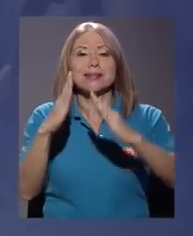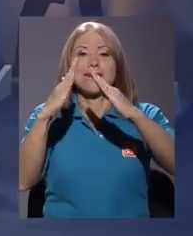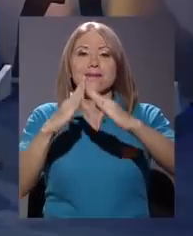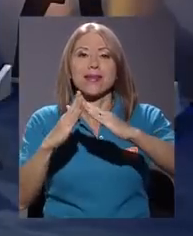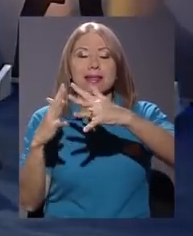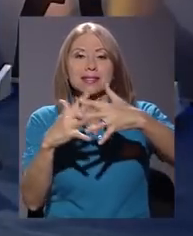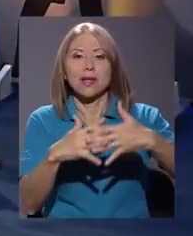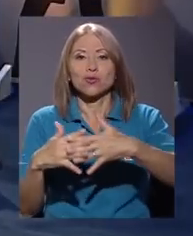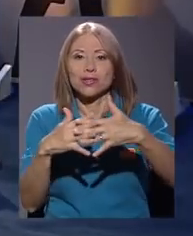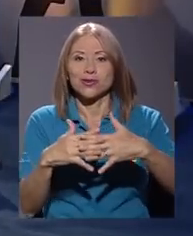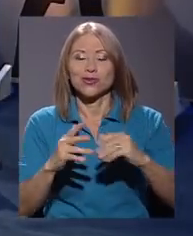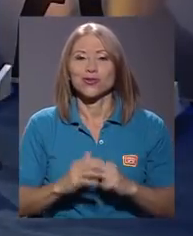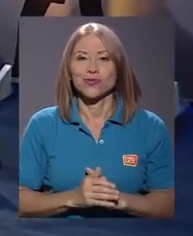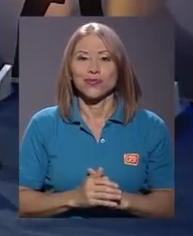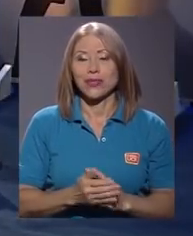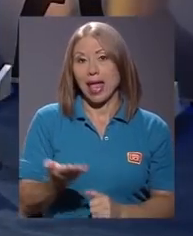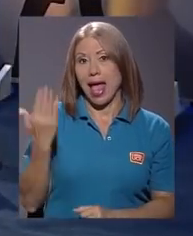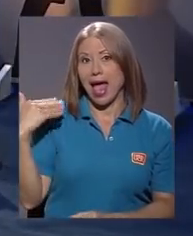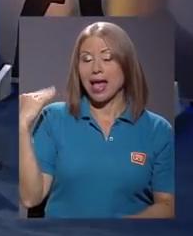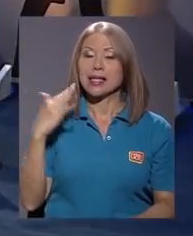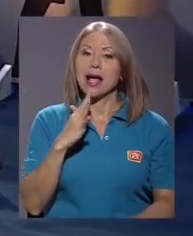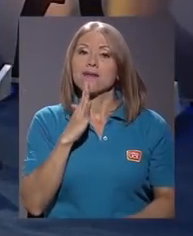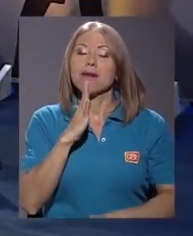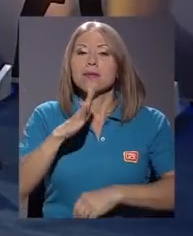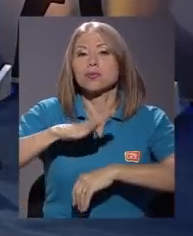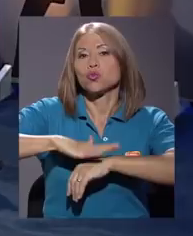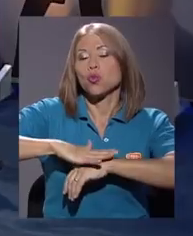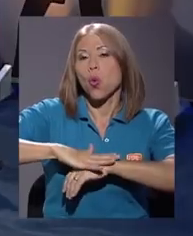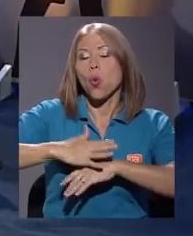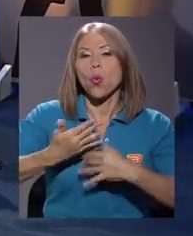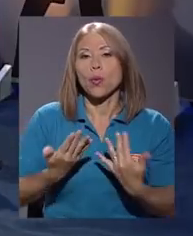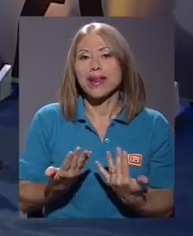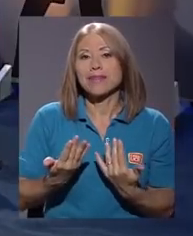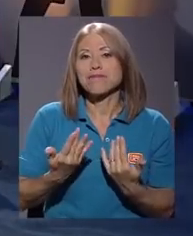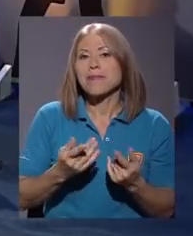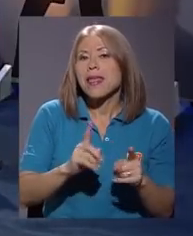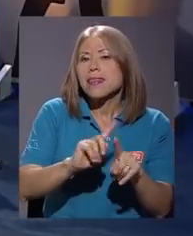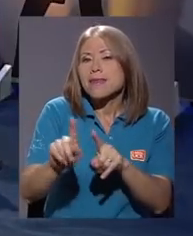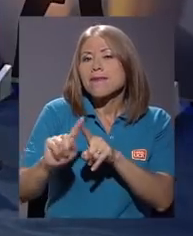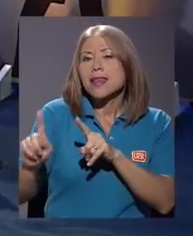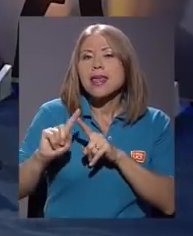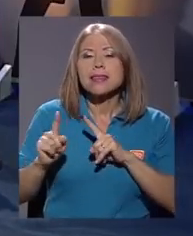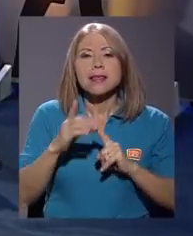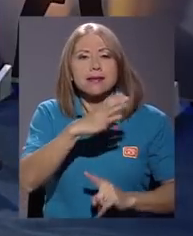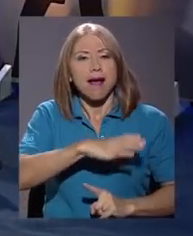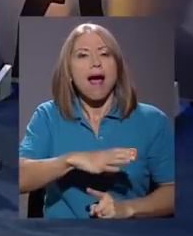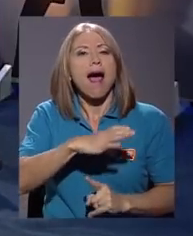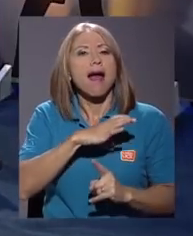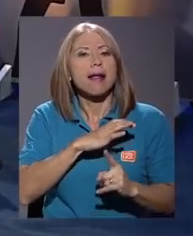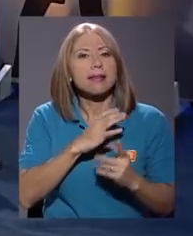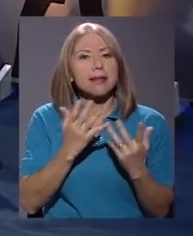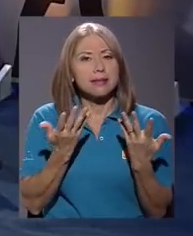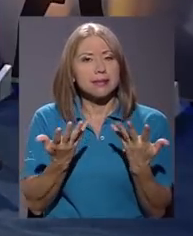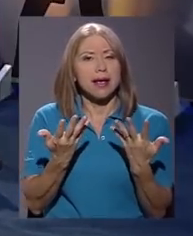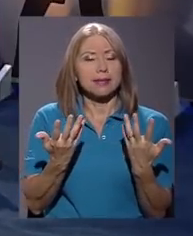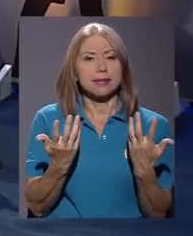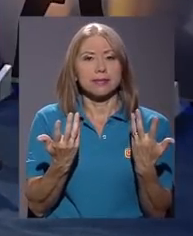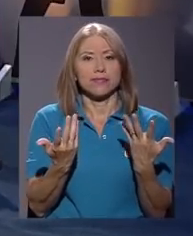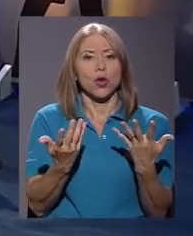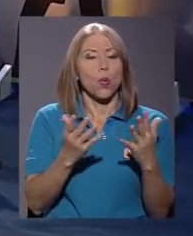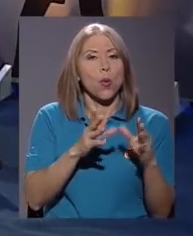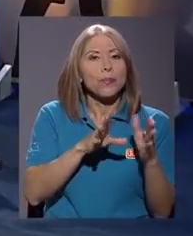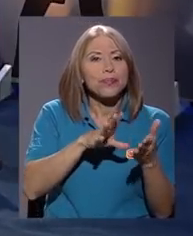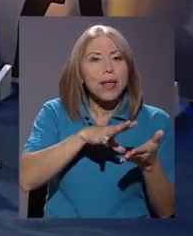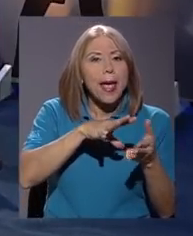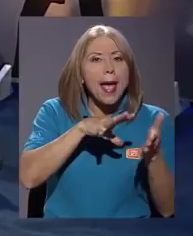Unidos lanzo conversábamos hace un rato sobre esas eh interacciones tan particulares que tiene el maestro y El